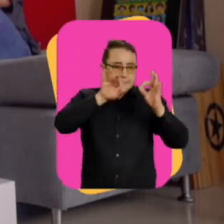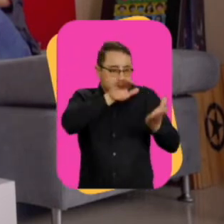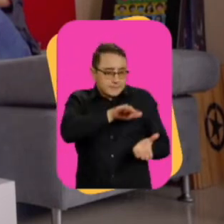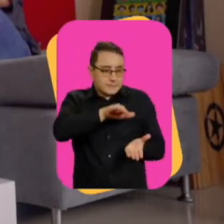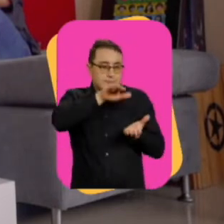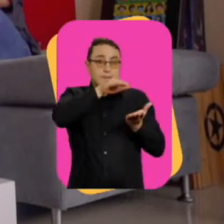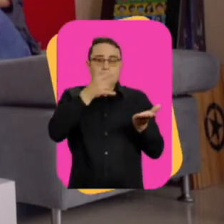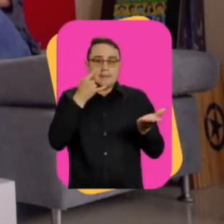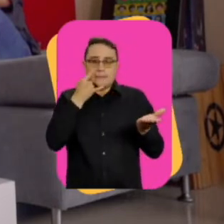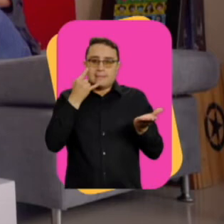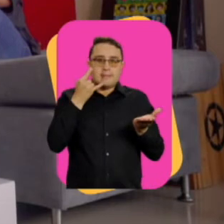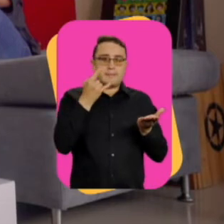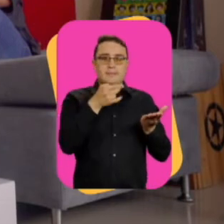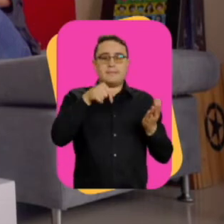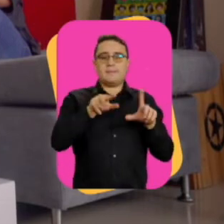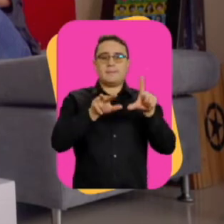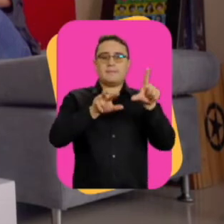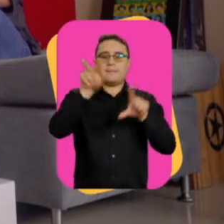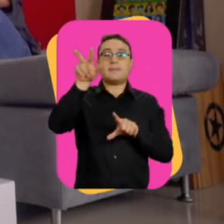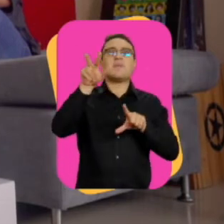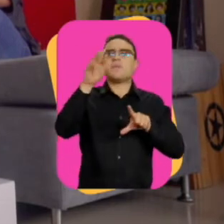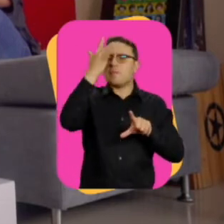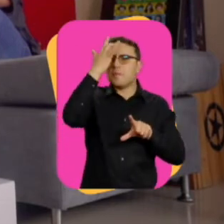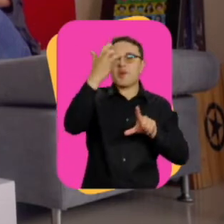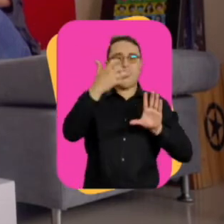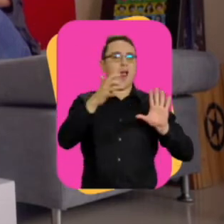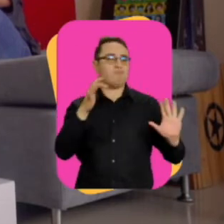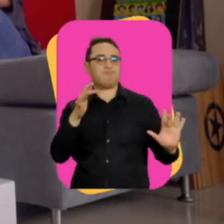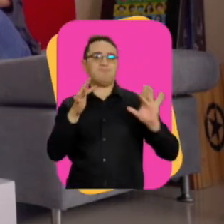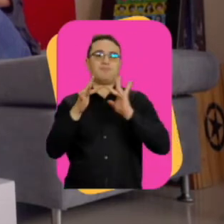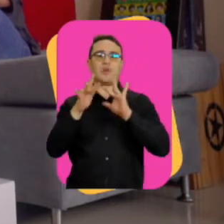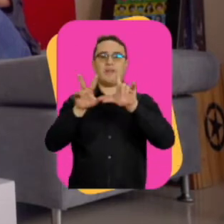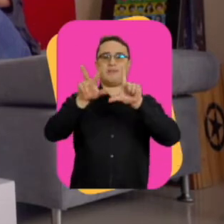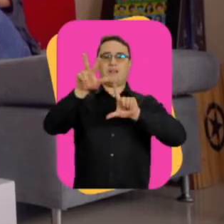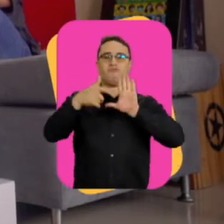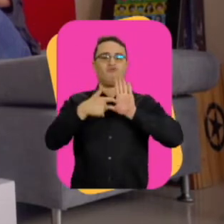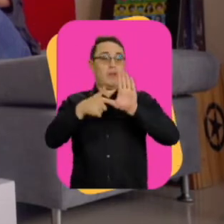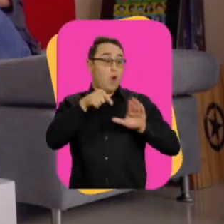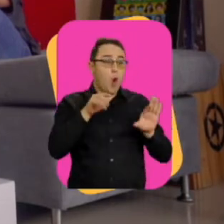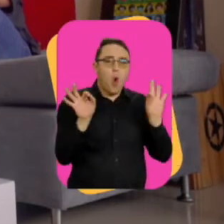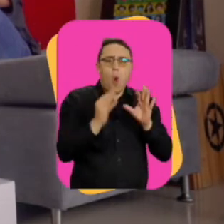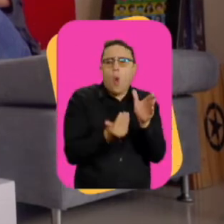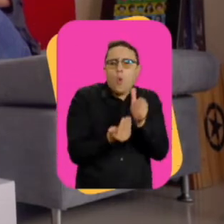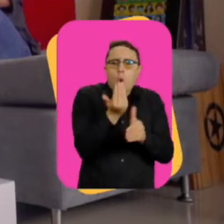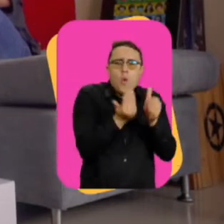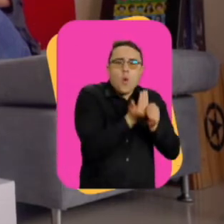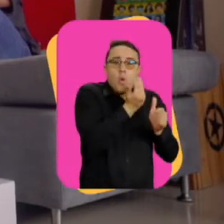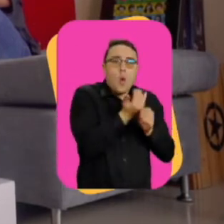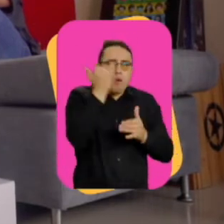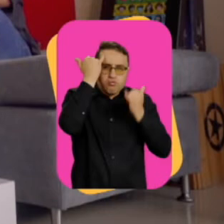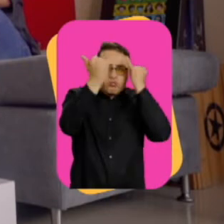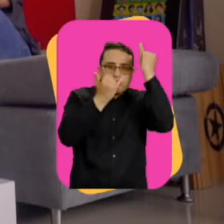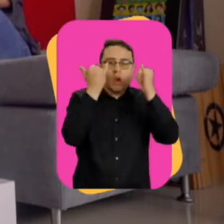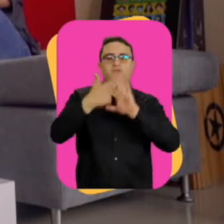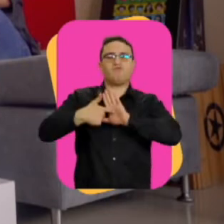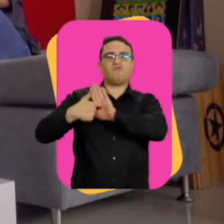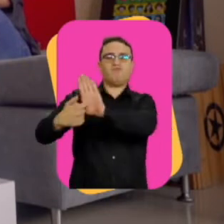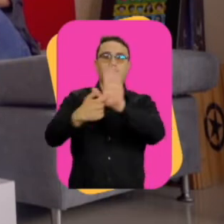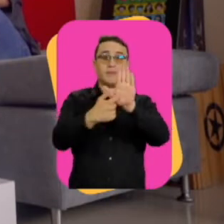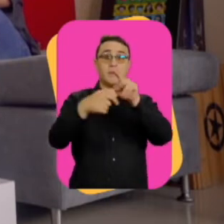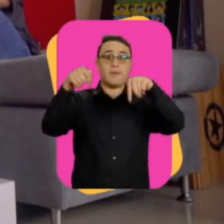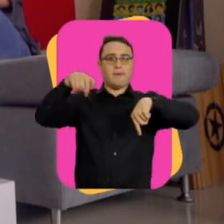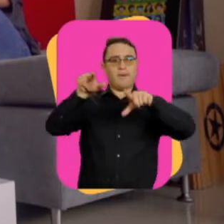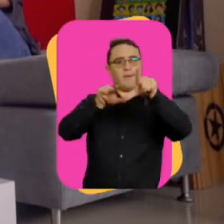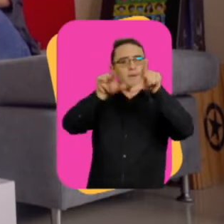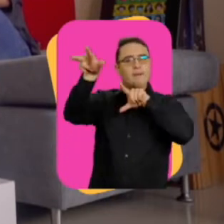más nos interesan en cuanto reflejan a Canal 13 y son más innovadoras, esto en proyectos de ficción y no ficción, y el canal entra a